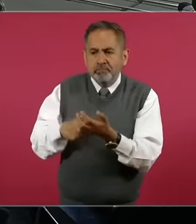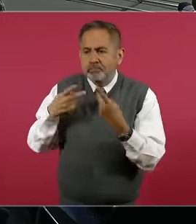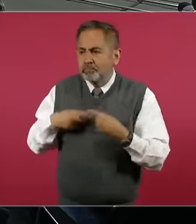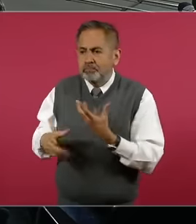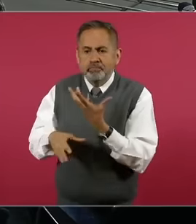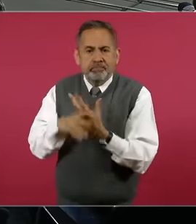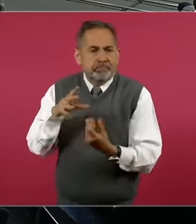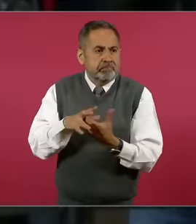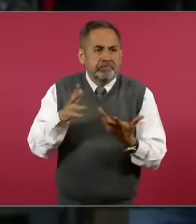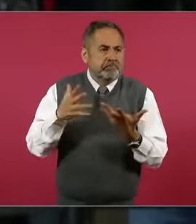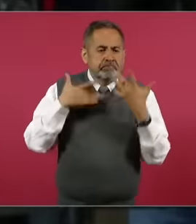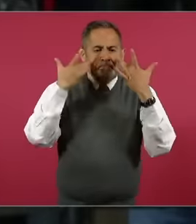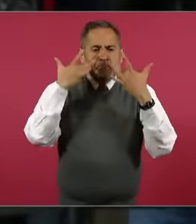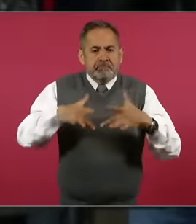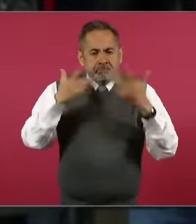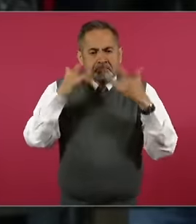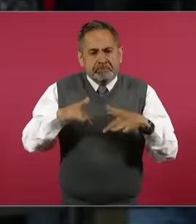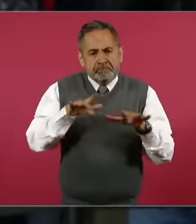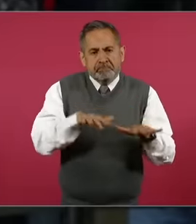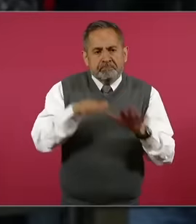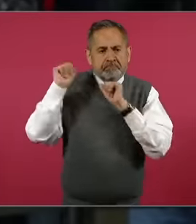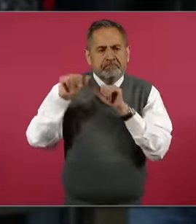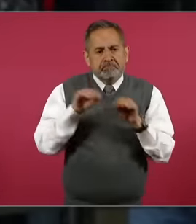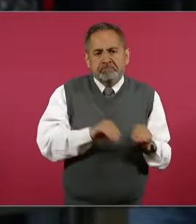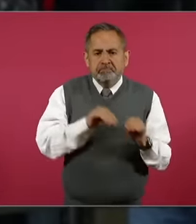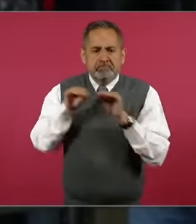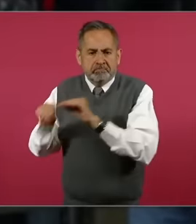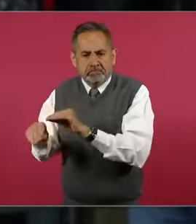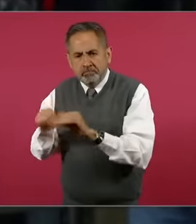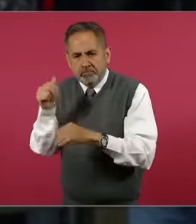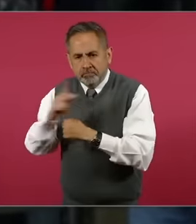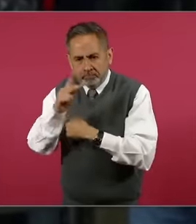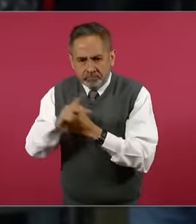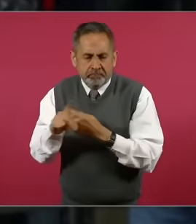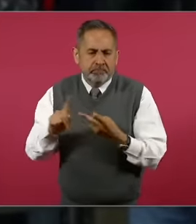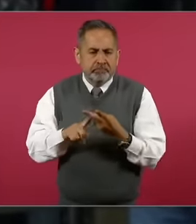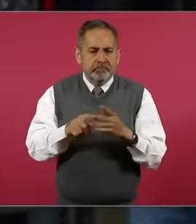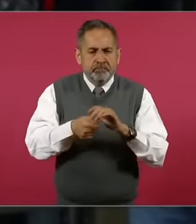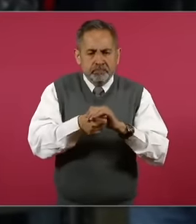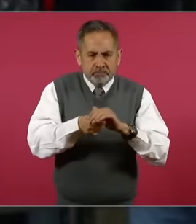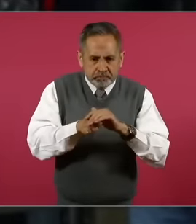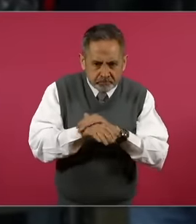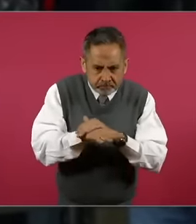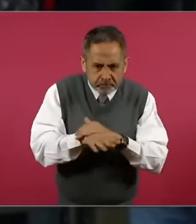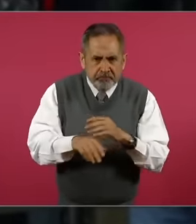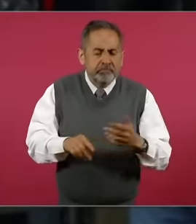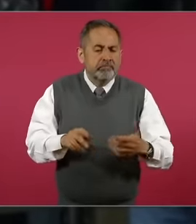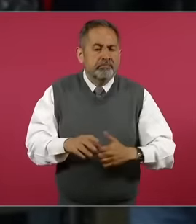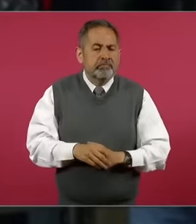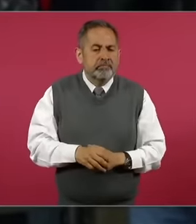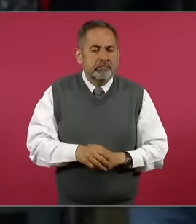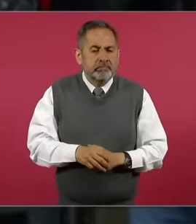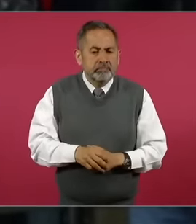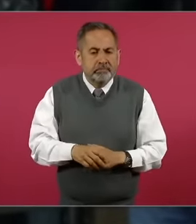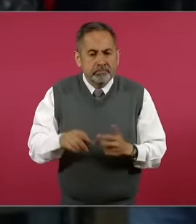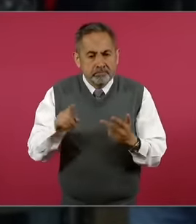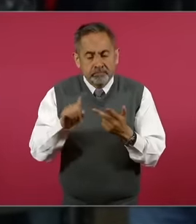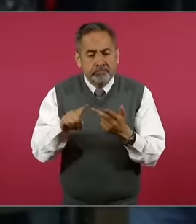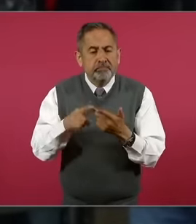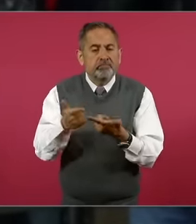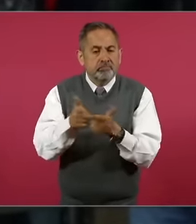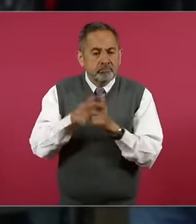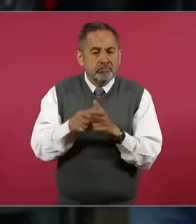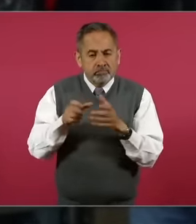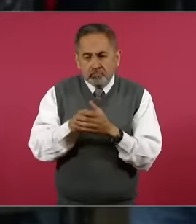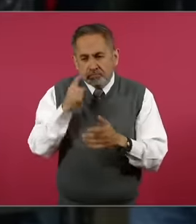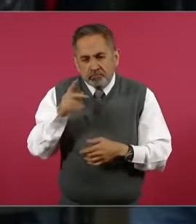desplazados internos que tenemos en el país, el caso Ayotzinapa, los colectivos y colectivas